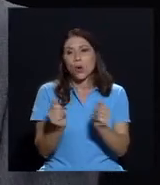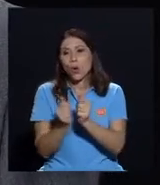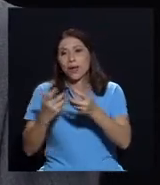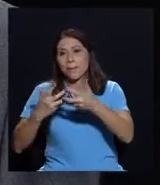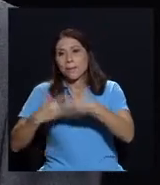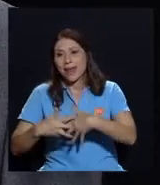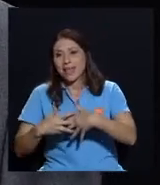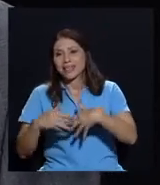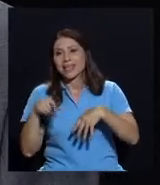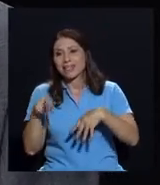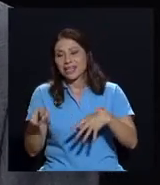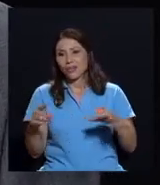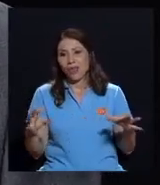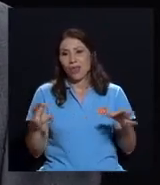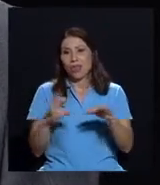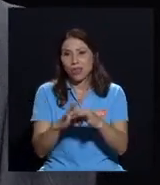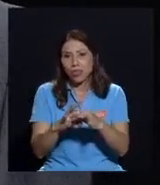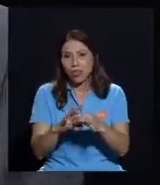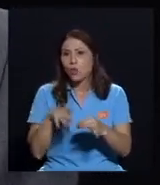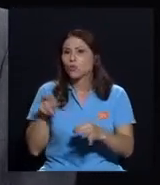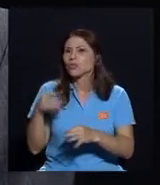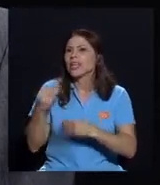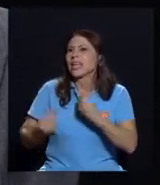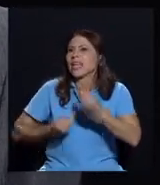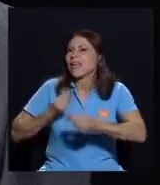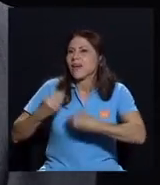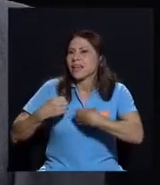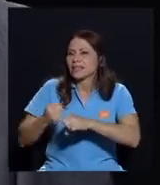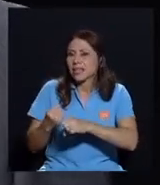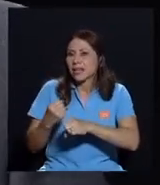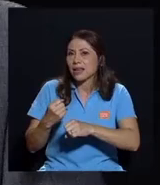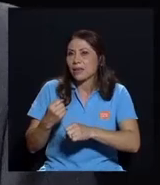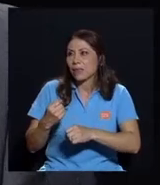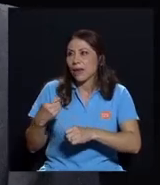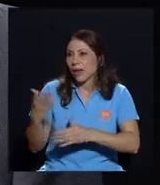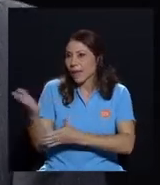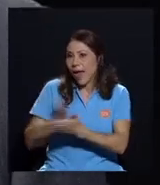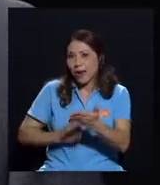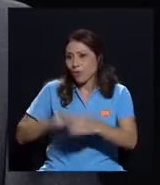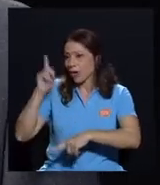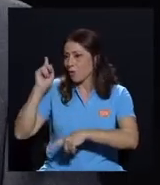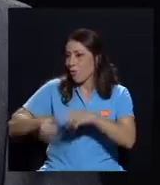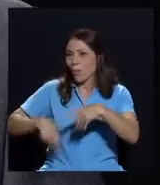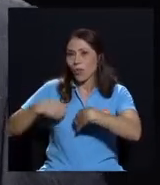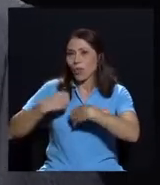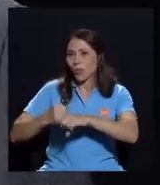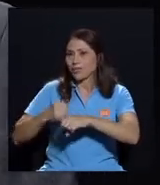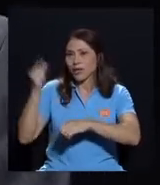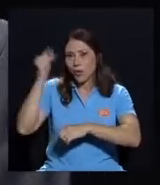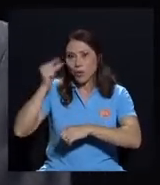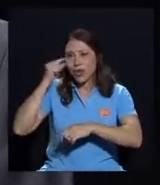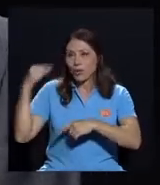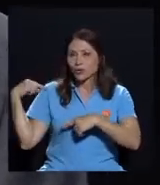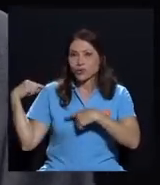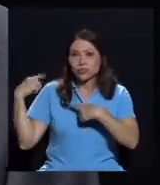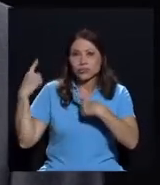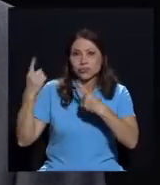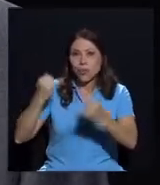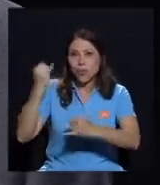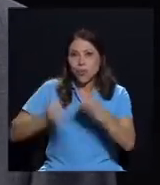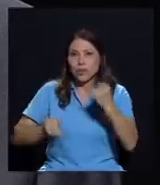usted para algo que no han podido hacer los gobiernos en los últimos 30 años que es